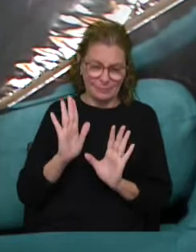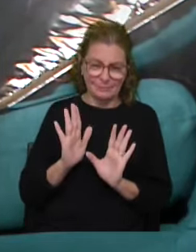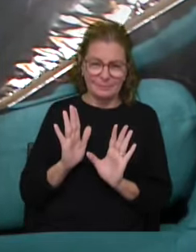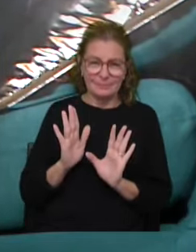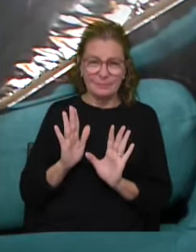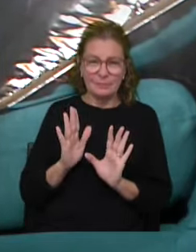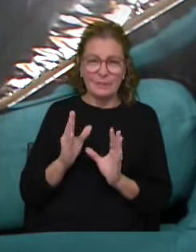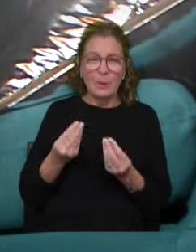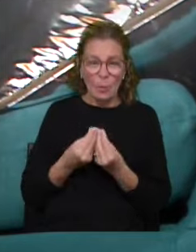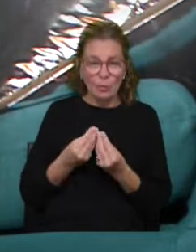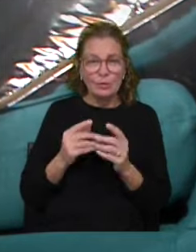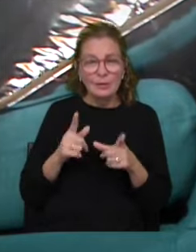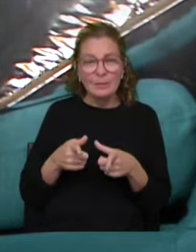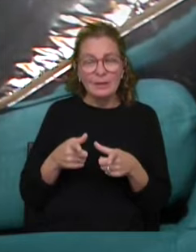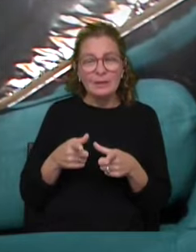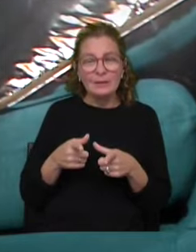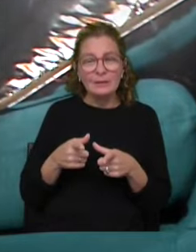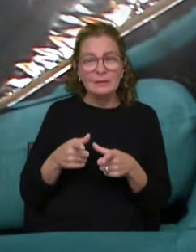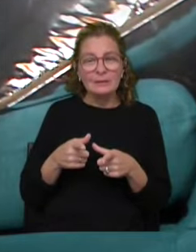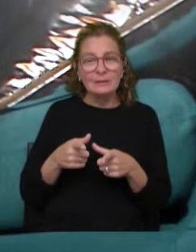Y al ser tantos también hay mucha...